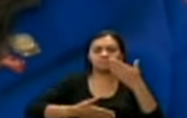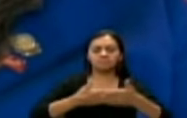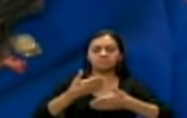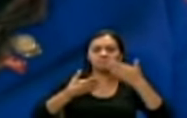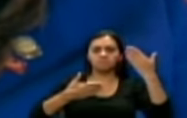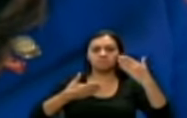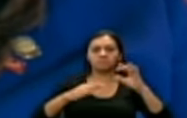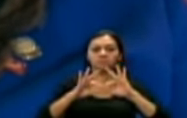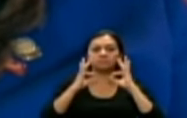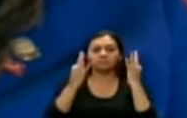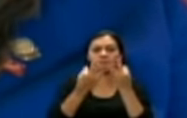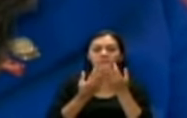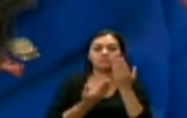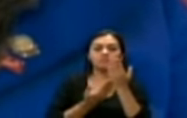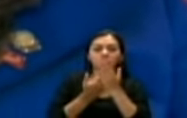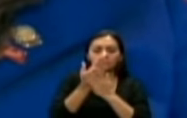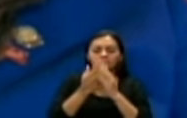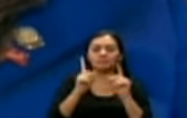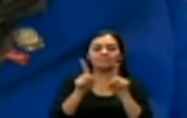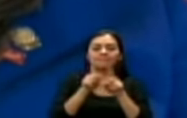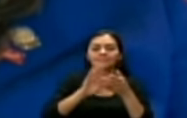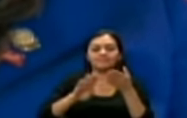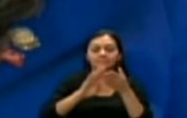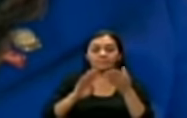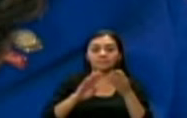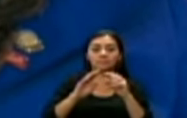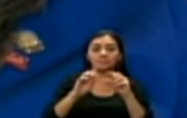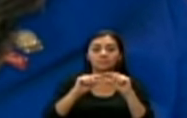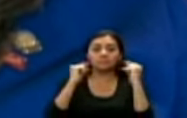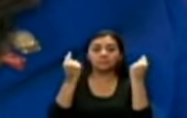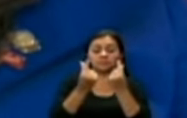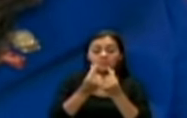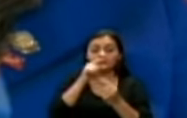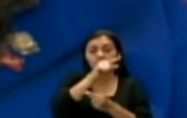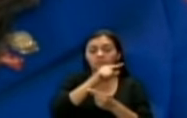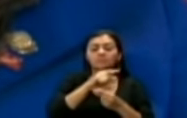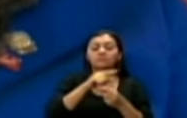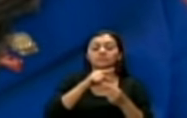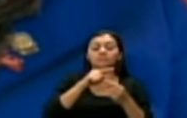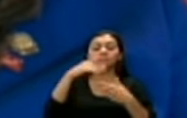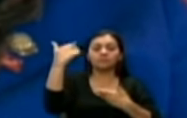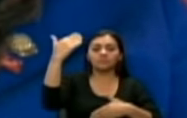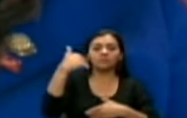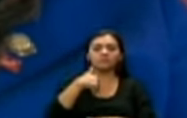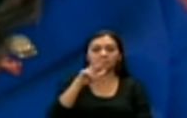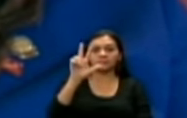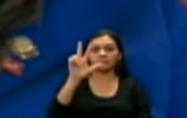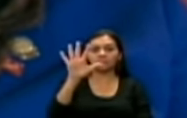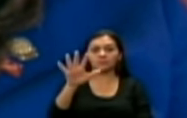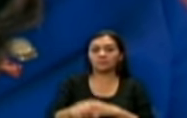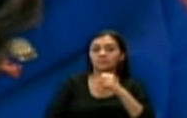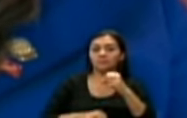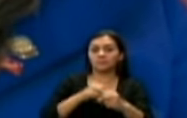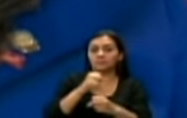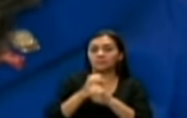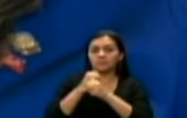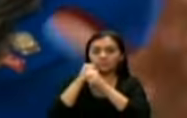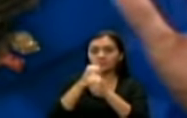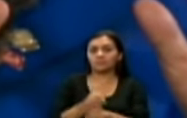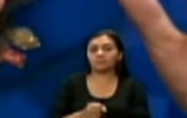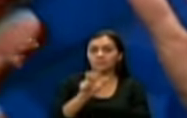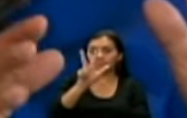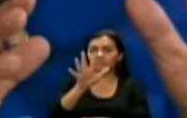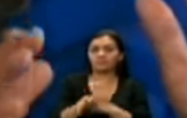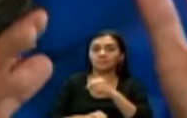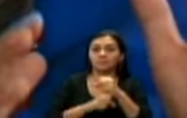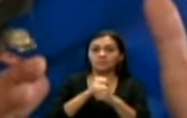Frente se convirtió en un partido político como proyecto que éramos, ¿verdad? Este año estamos cumpliendo 35 años de habernos fundado. En una